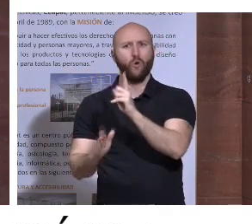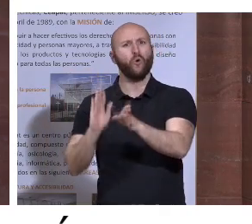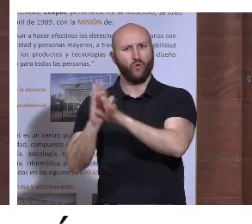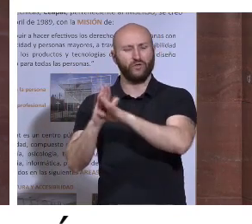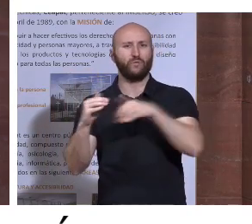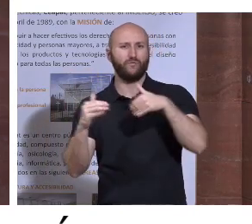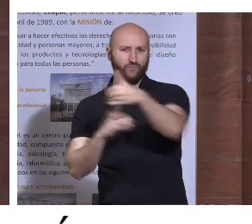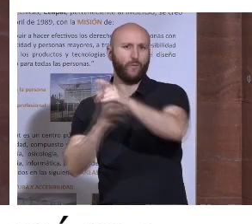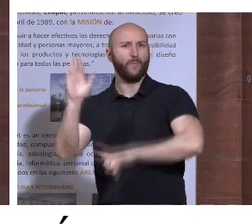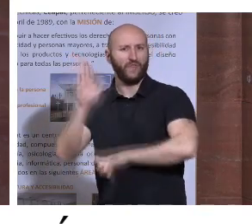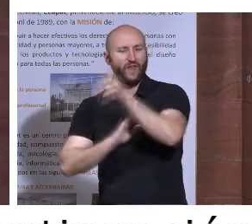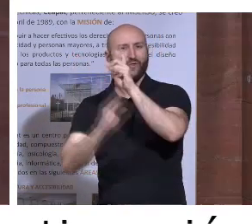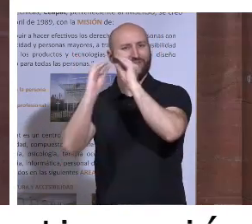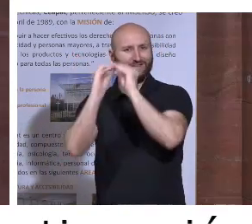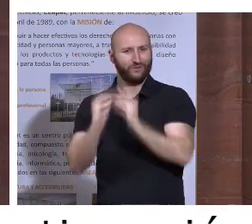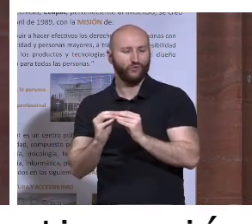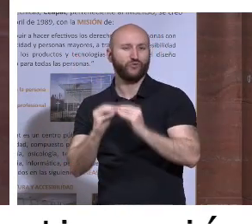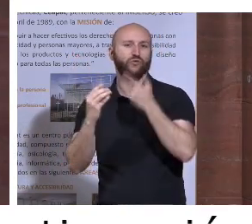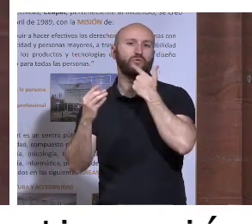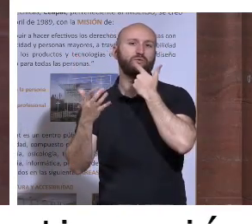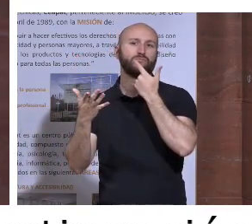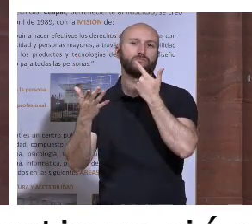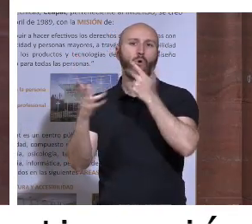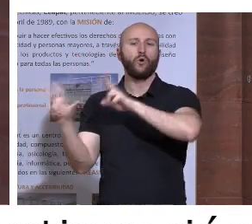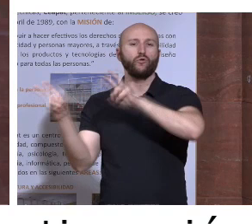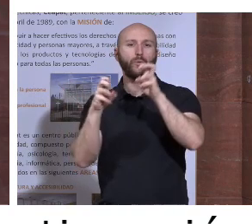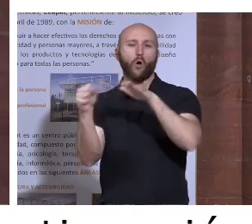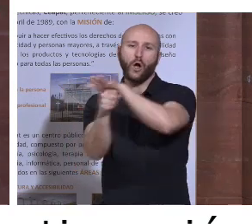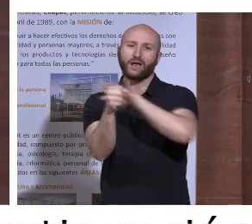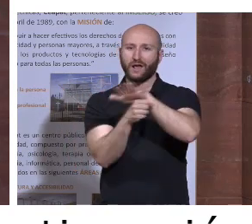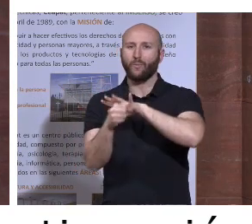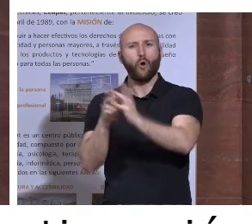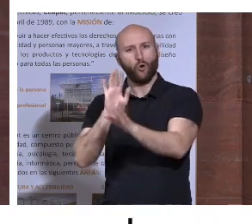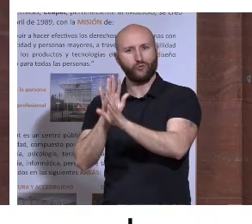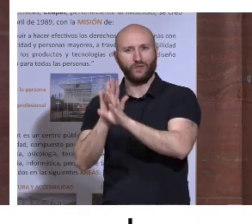avanzando, puede seguir desarrollando nuevos campos, ¿no?